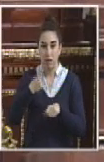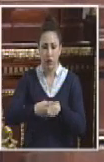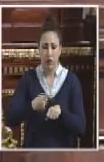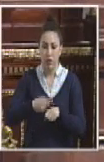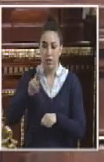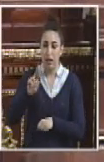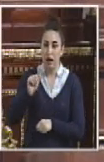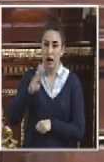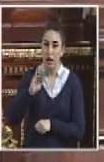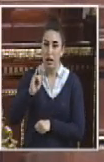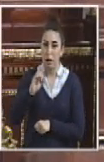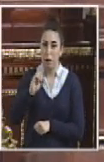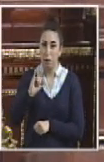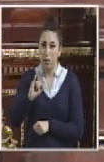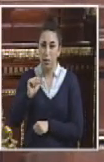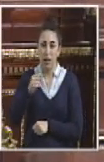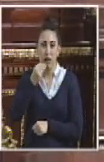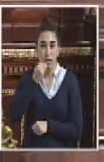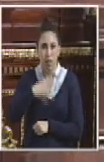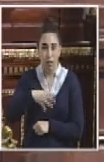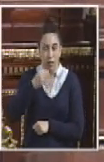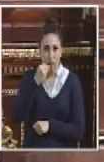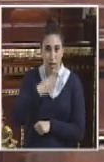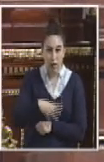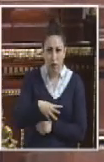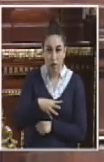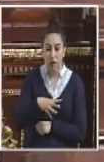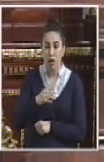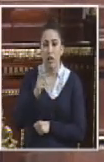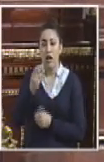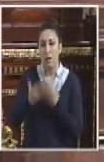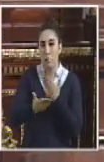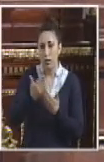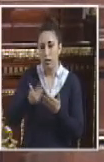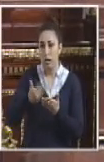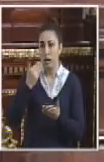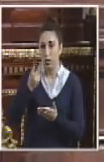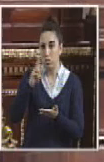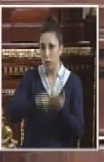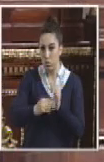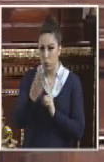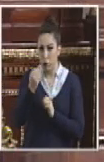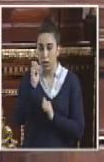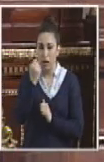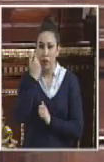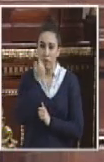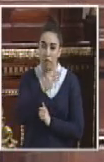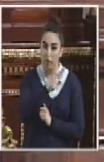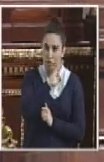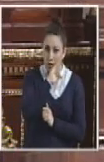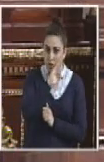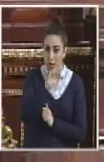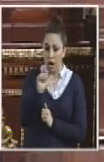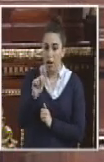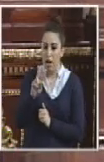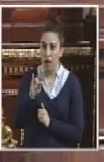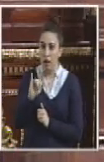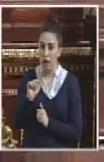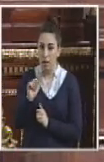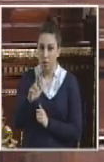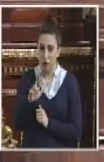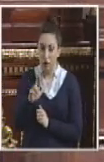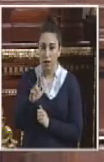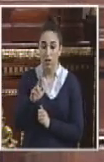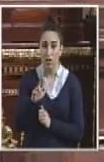otras que son emergentes, como fue en el 2009 con la fiebre aviar, y además de la que